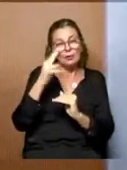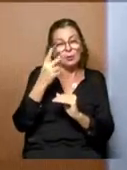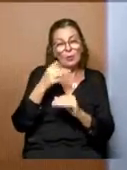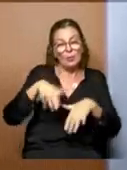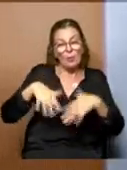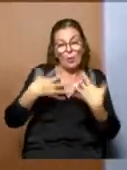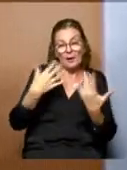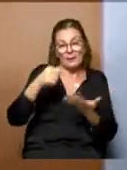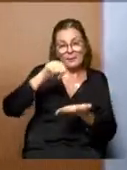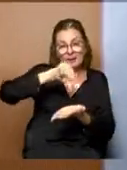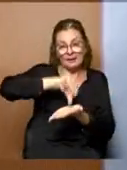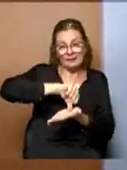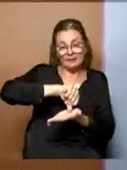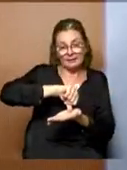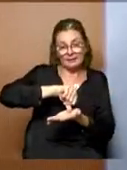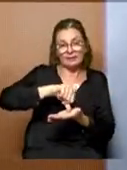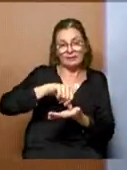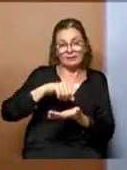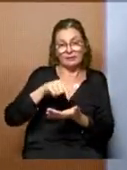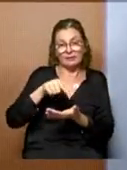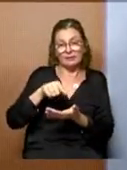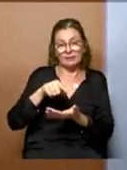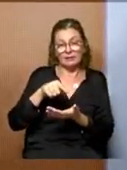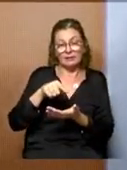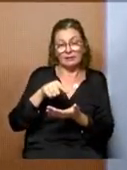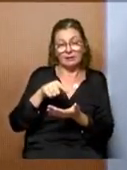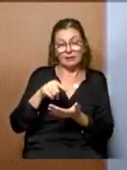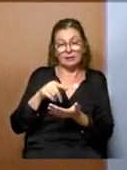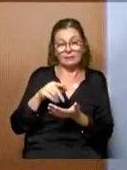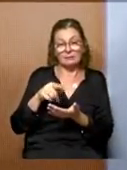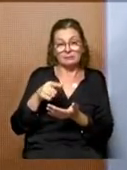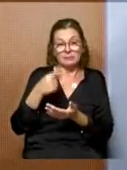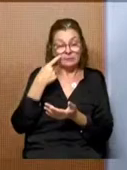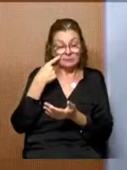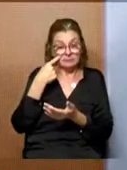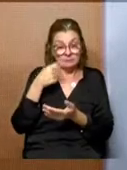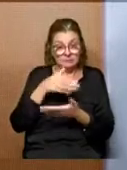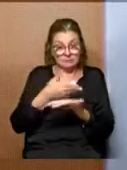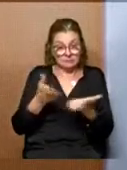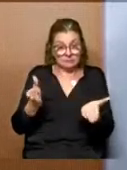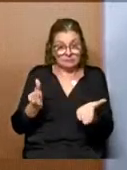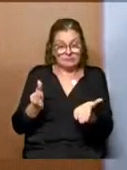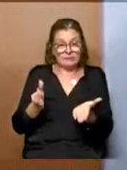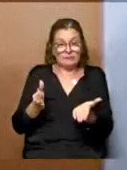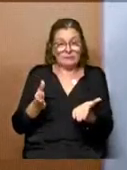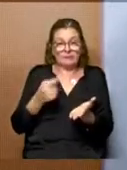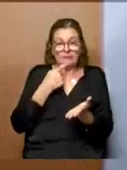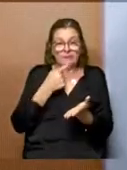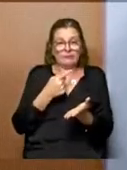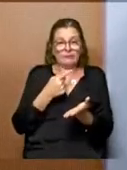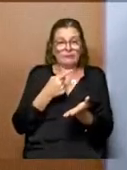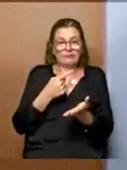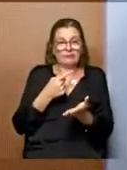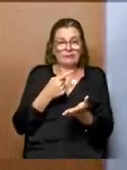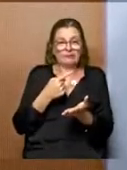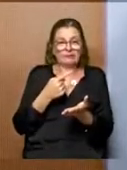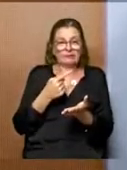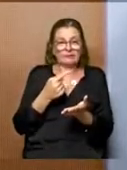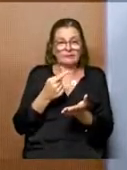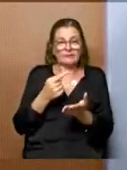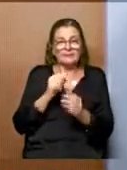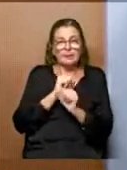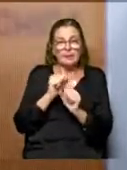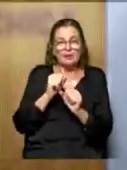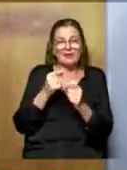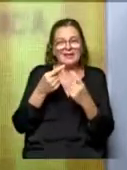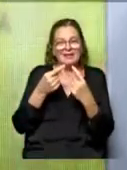país capitalista del tipo que conocemos habitualmente, digamos, se puede definir de